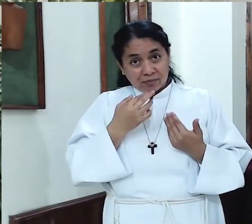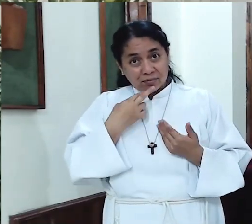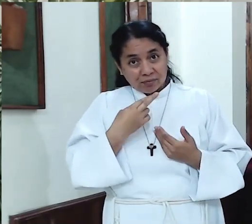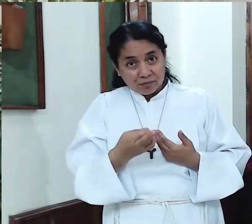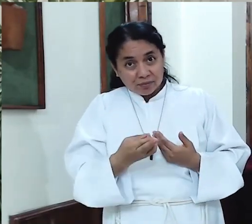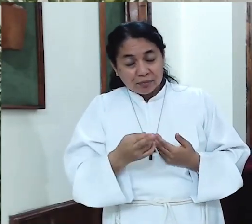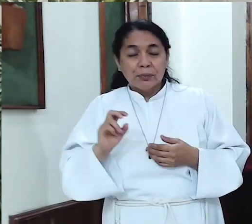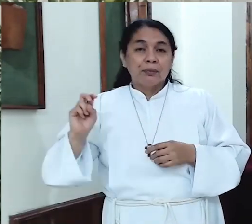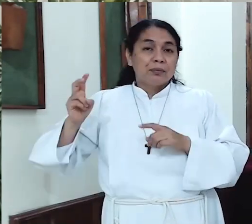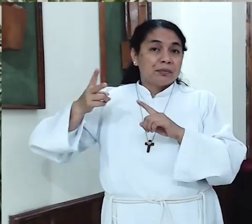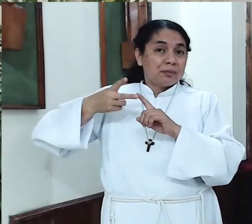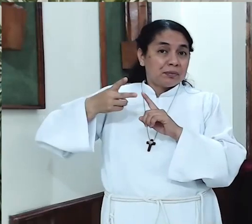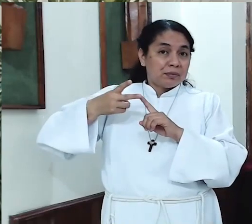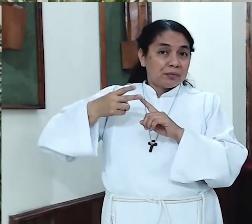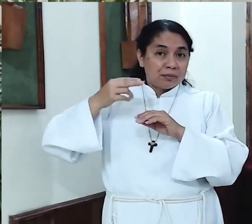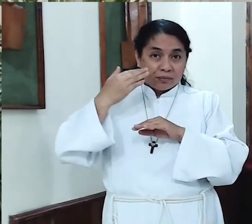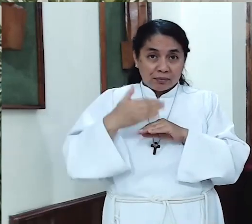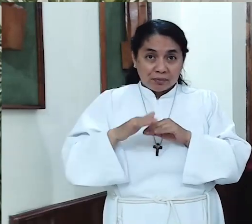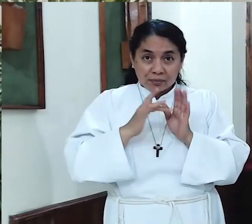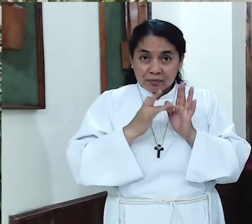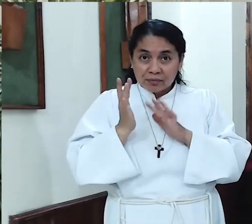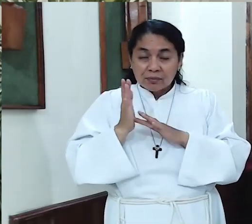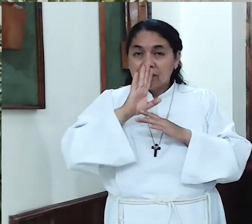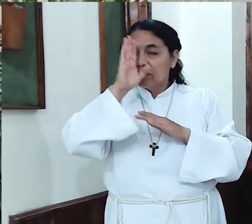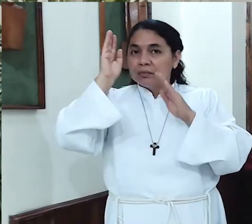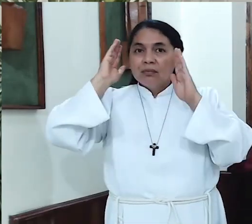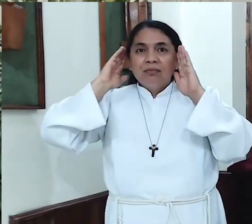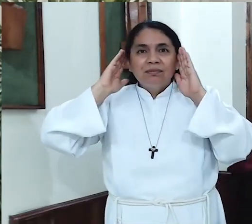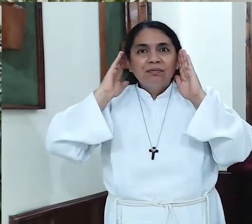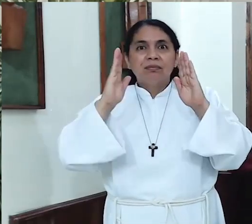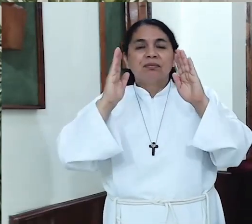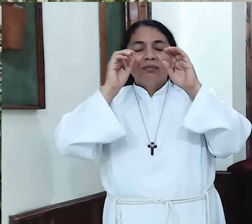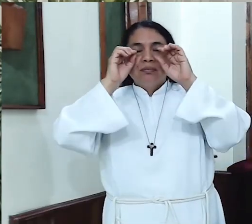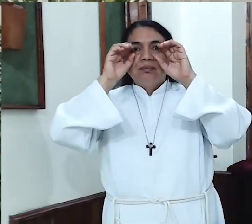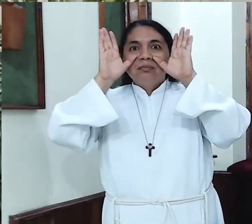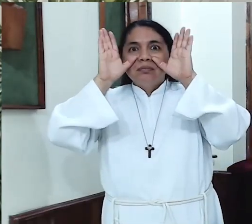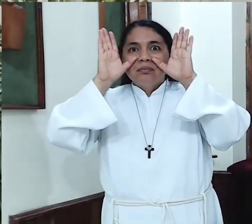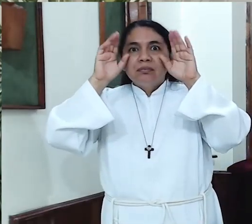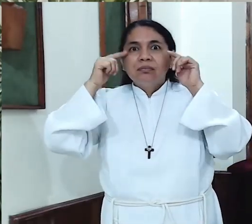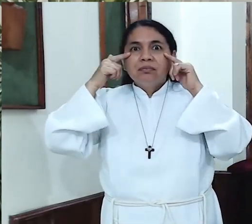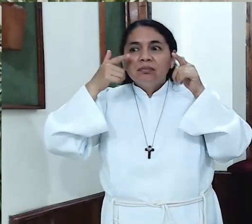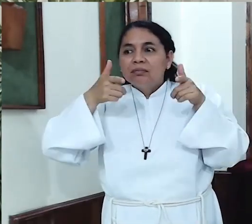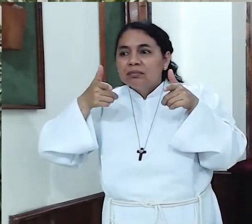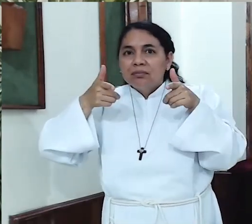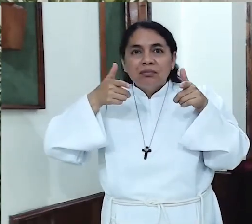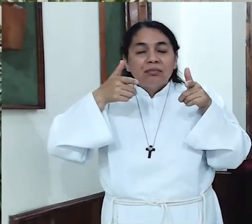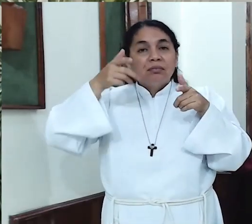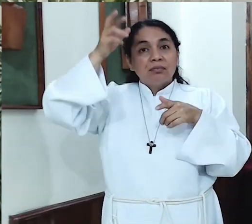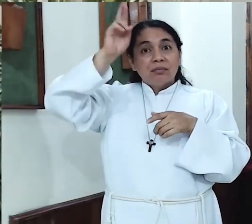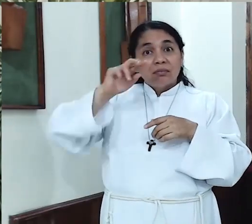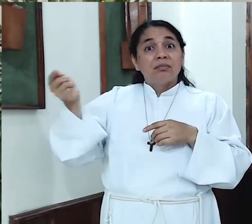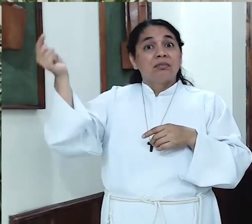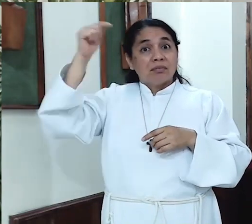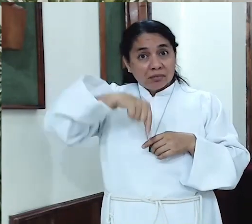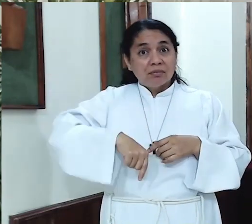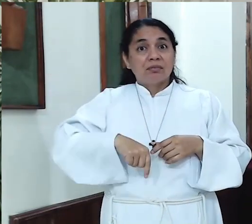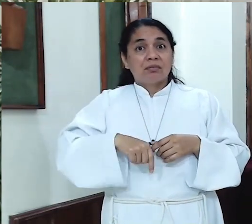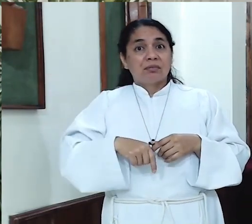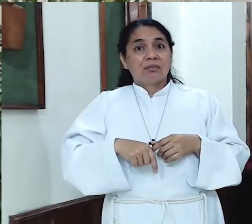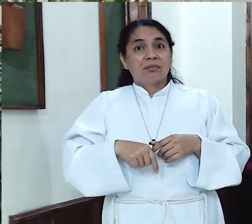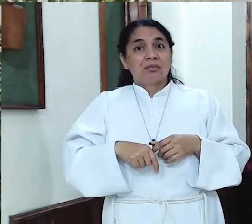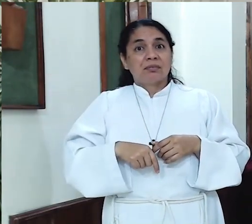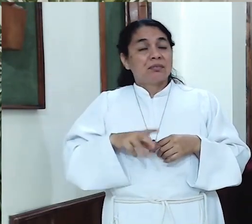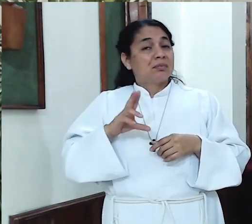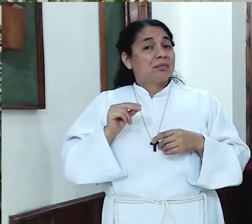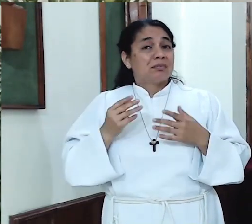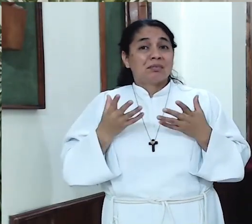la segunda invitación de Jesús, a estar atentos, a estar despiertos, vigilantes, porque el Señor viene y